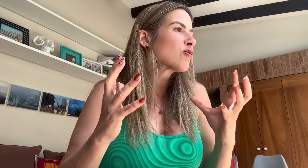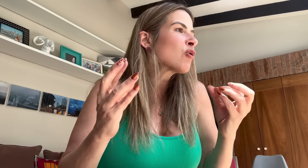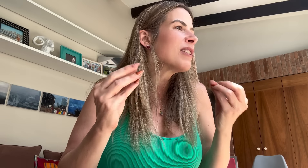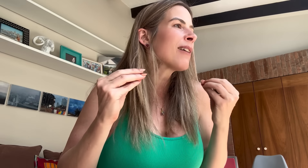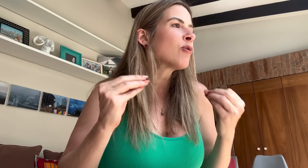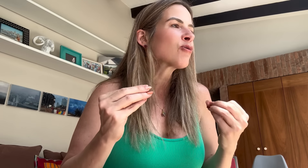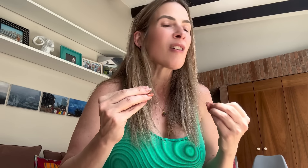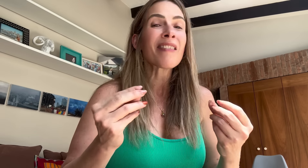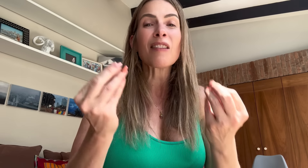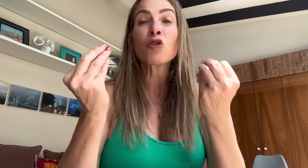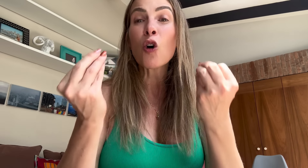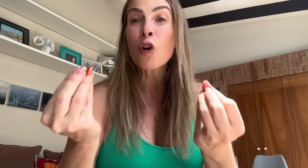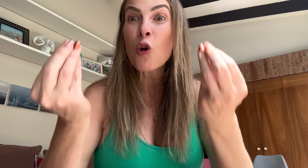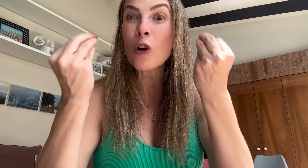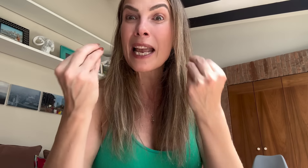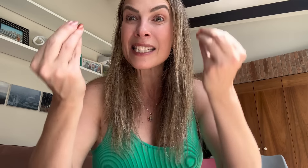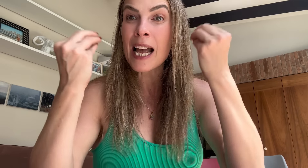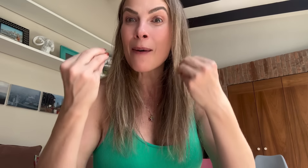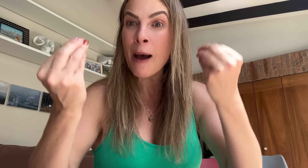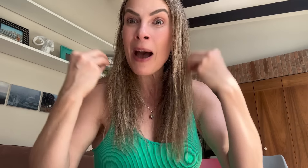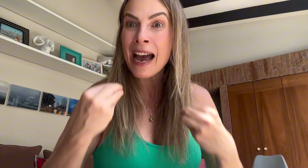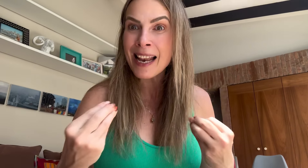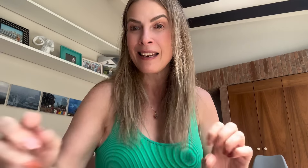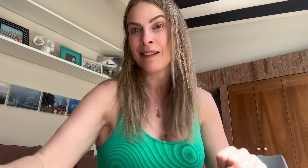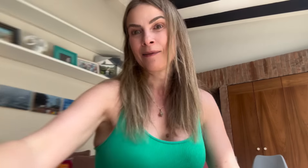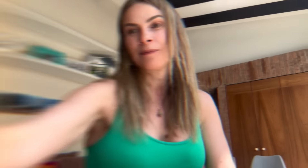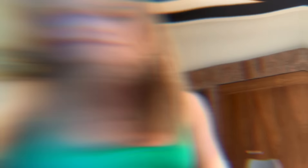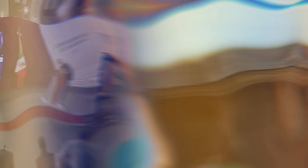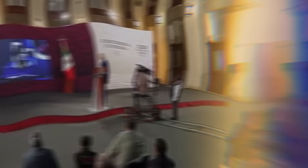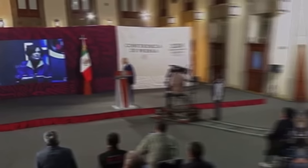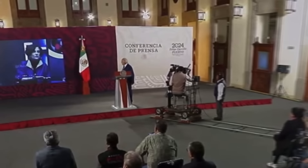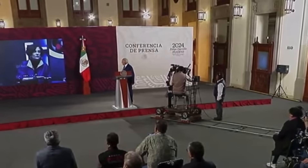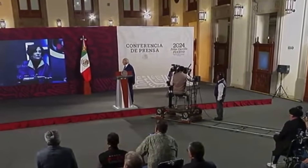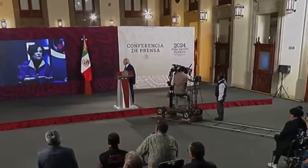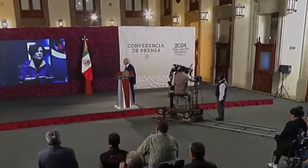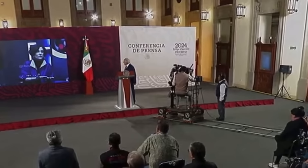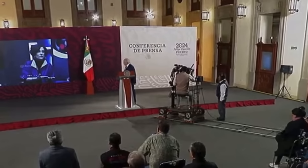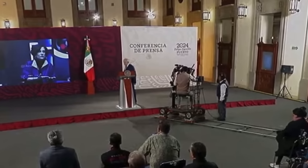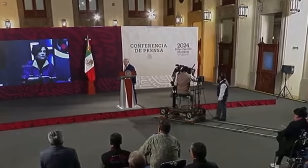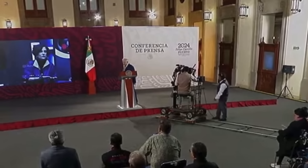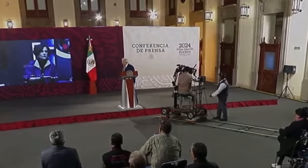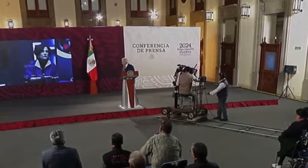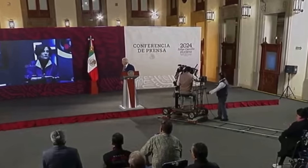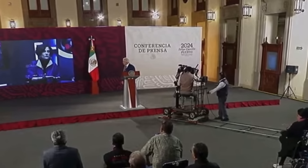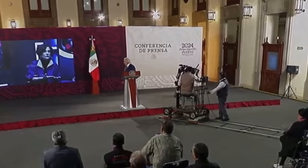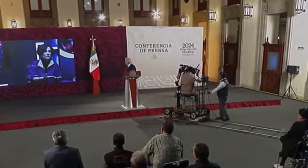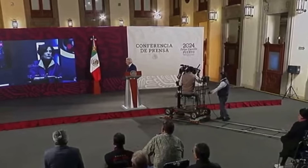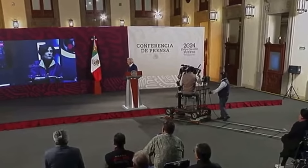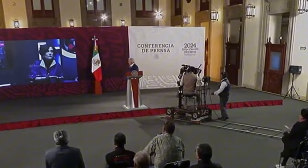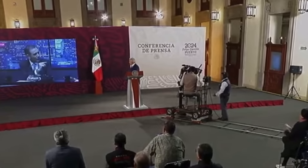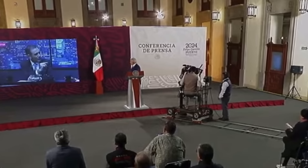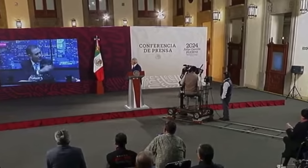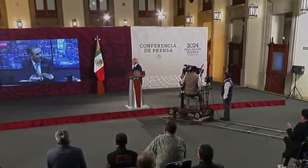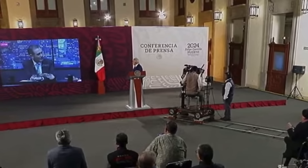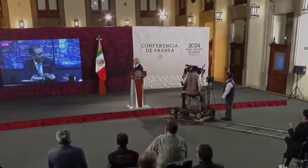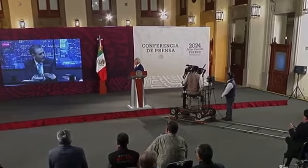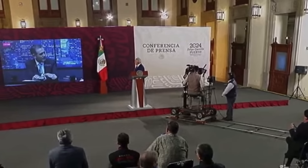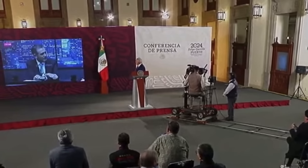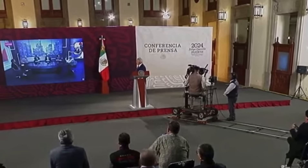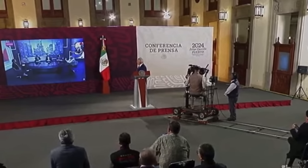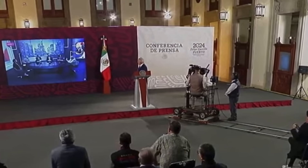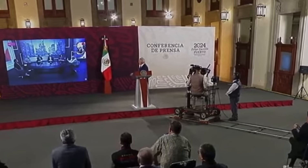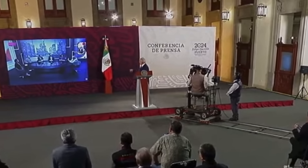justamente son la voz de todo lo que estaba mal. Sí, sí, ahí está. Carlos, ni siquiera el hecho de que la población no